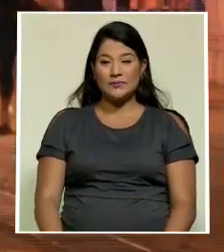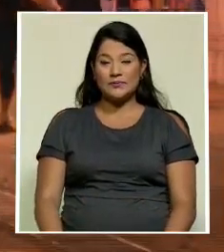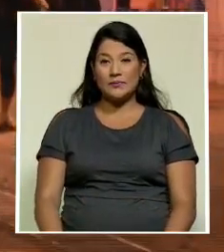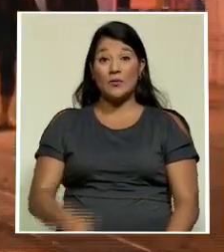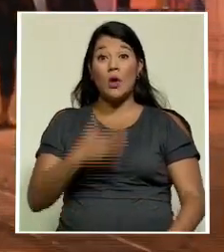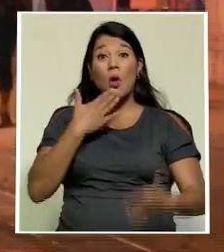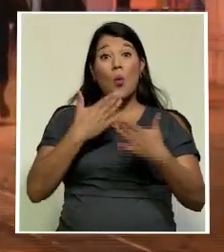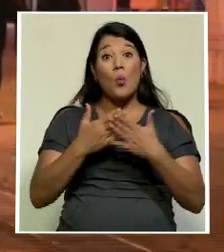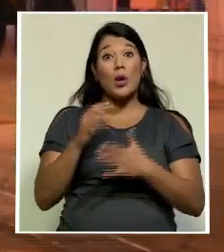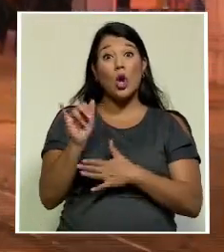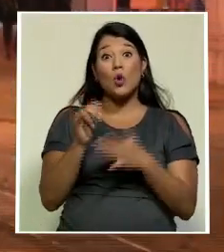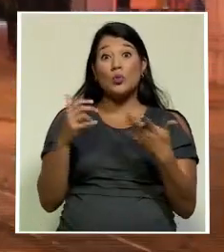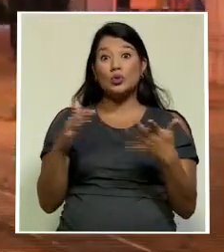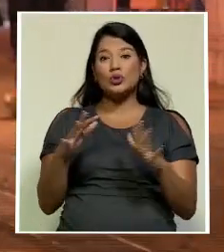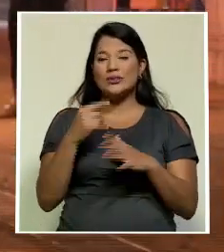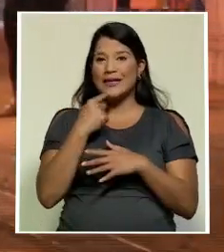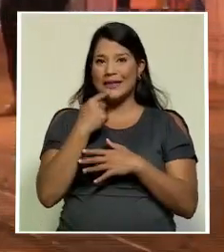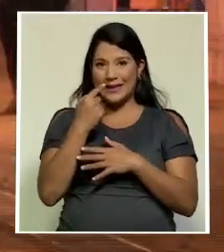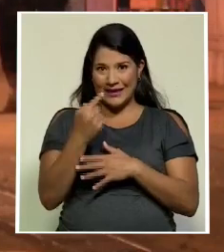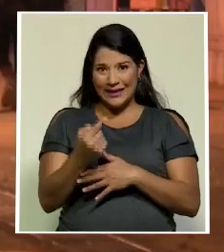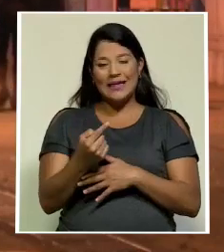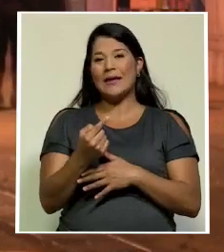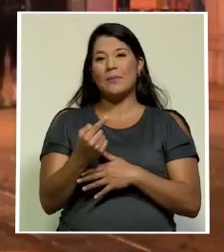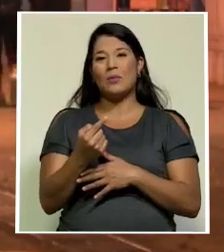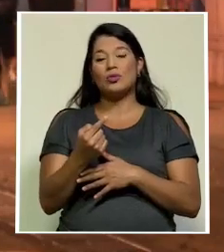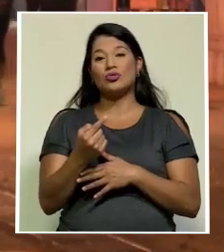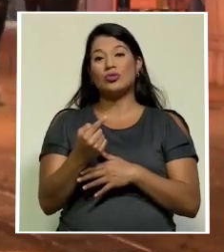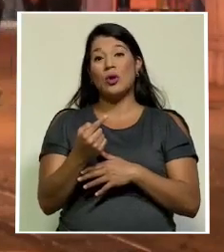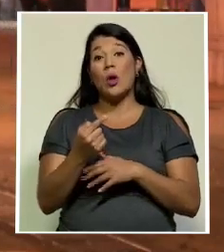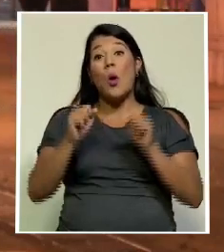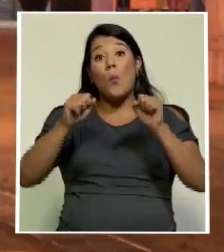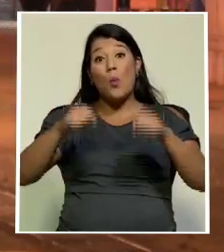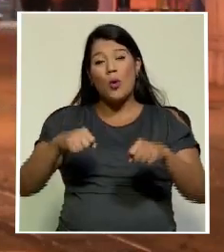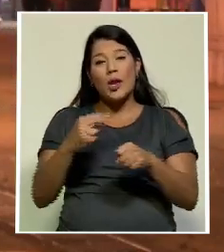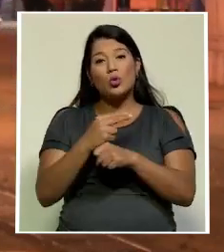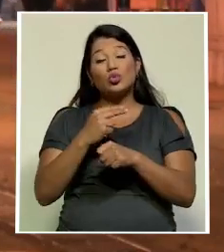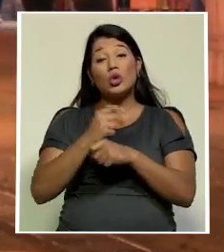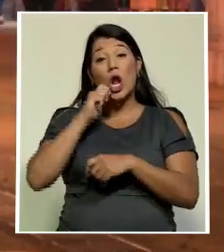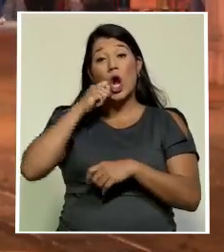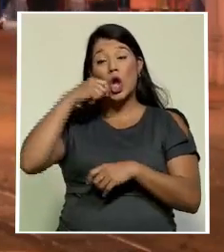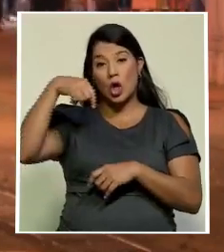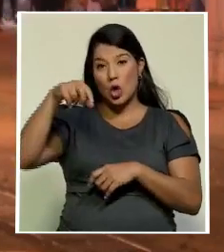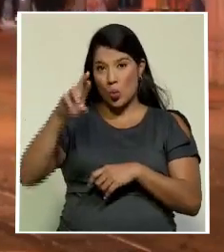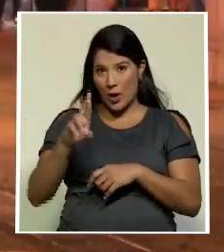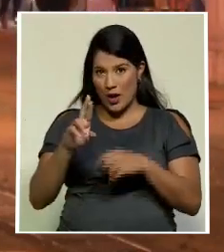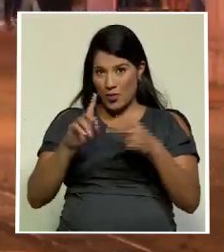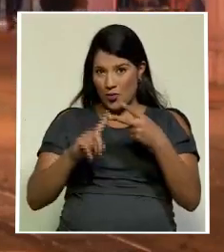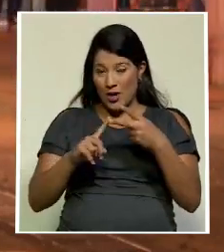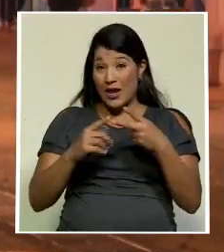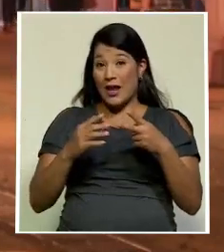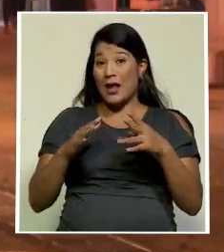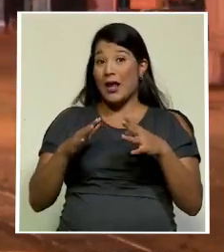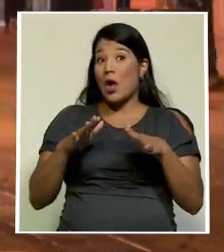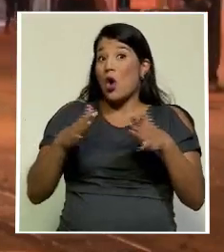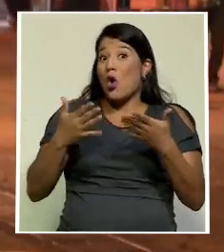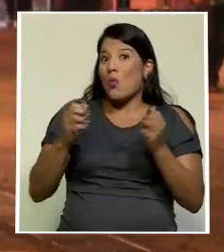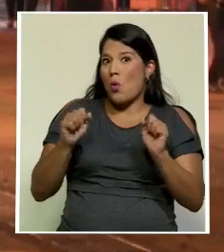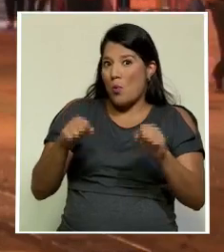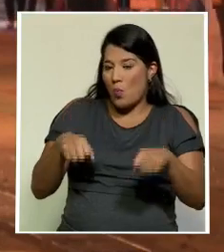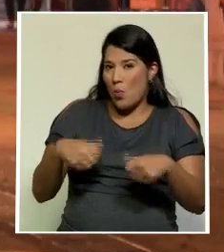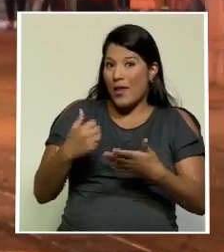como les decíamos, lo que es la activación de este código QR, lo que puede provocar en el sector productivo del país